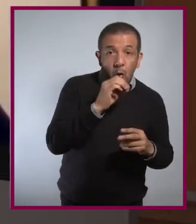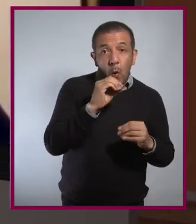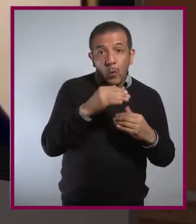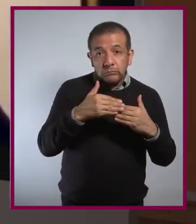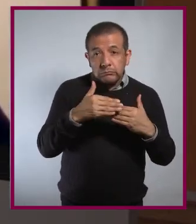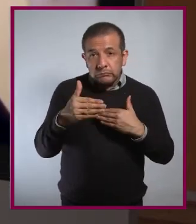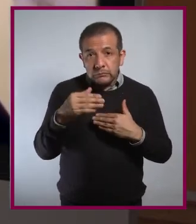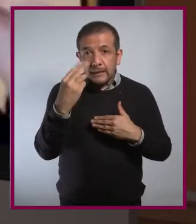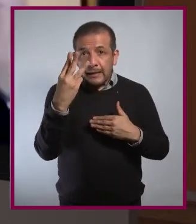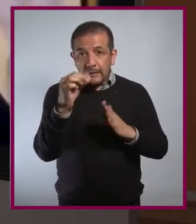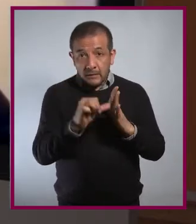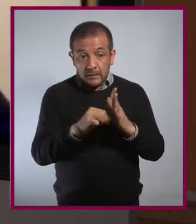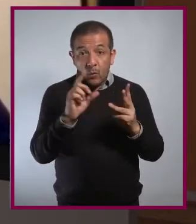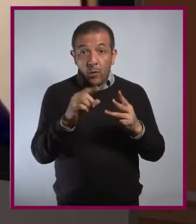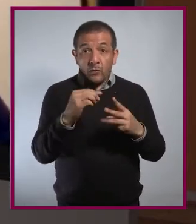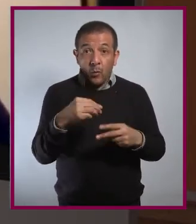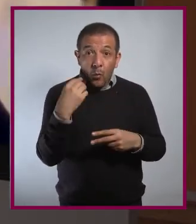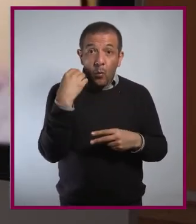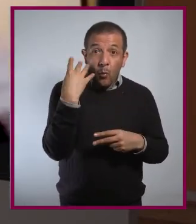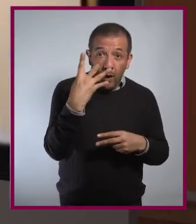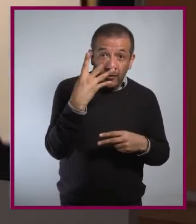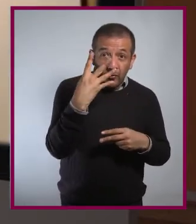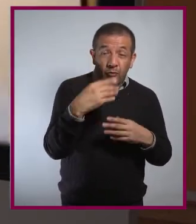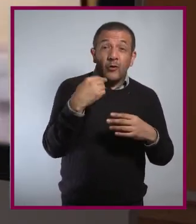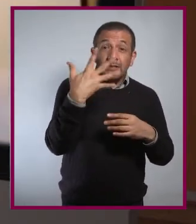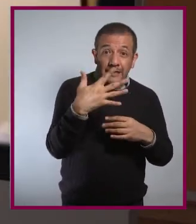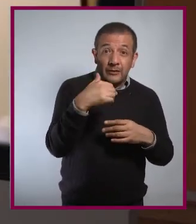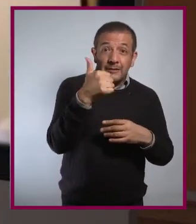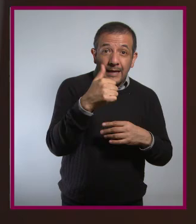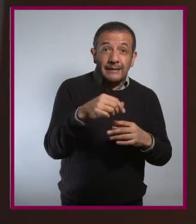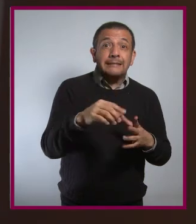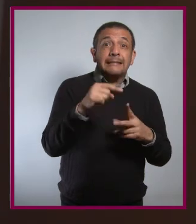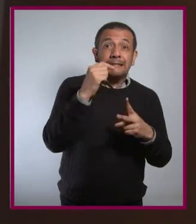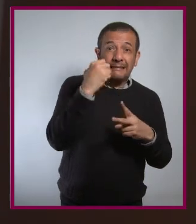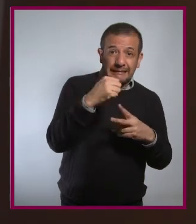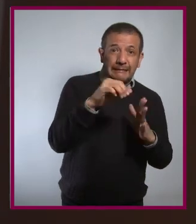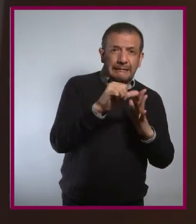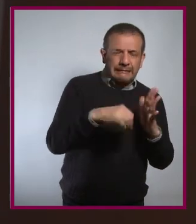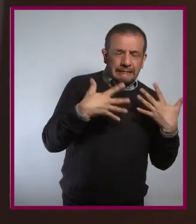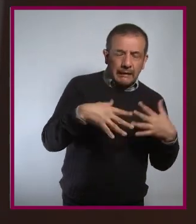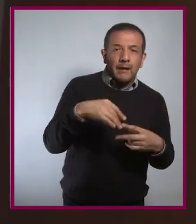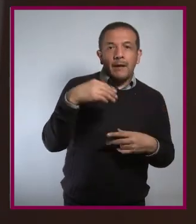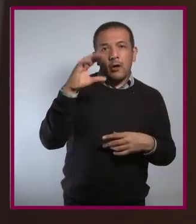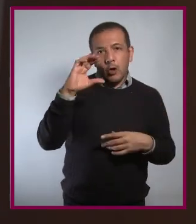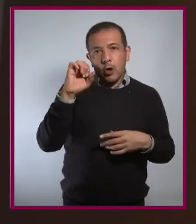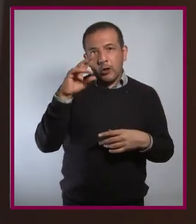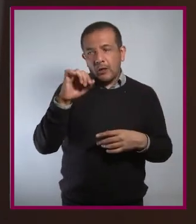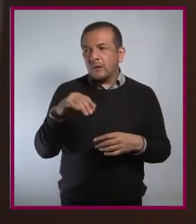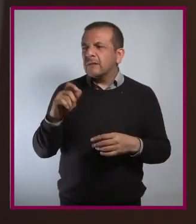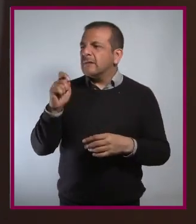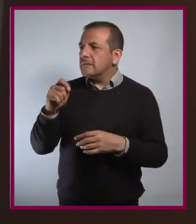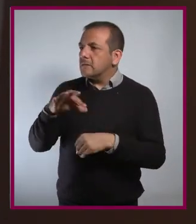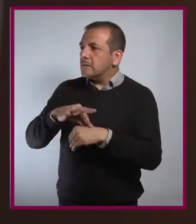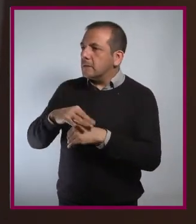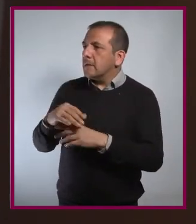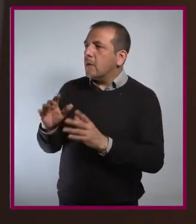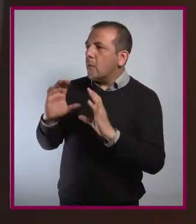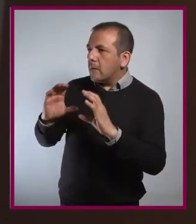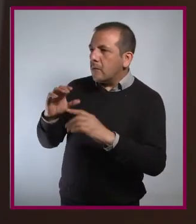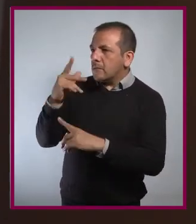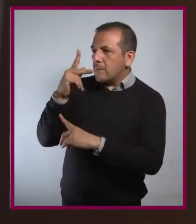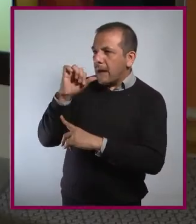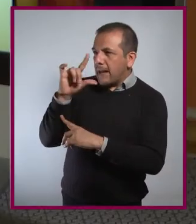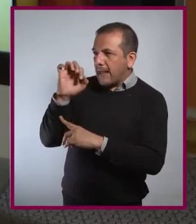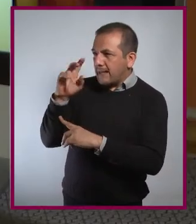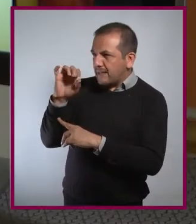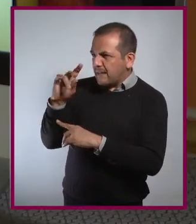3 meses. El que dura más de 3 meses se considera dolor crónico. Doctora, ¿qué son los cuidados paliativos y por qué son